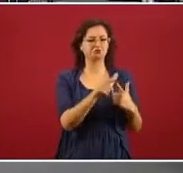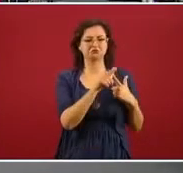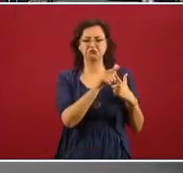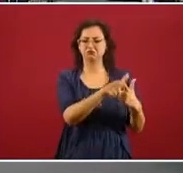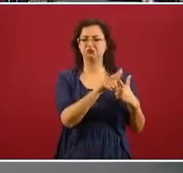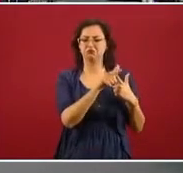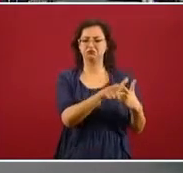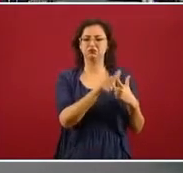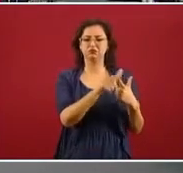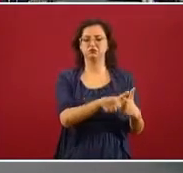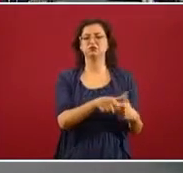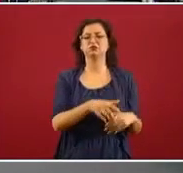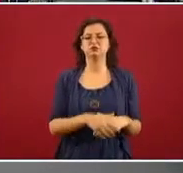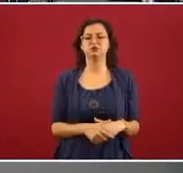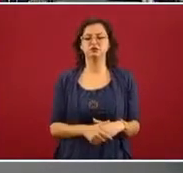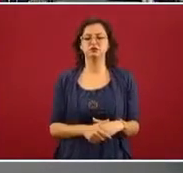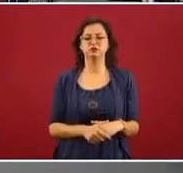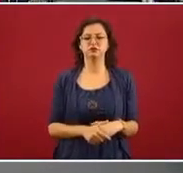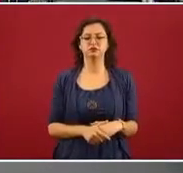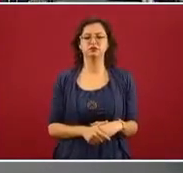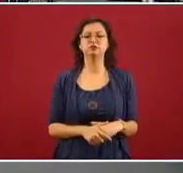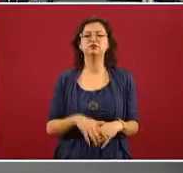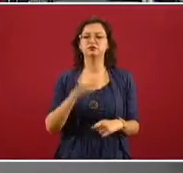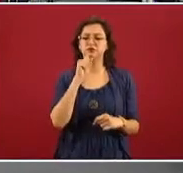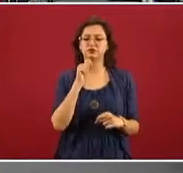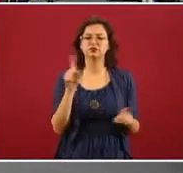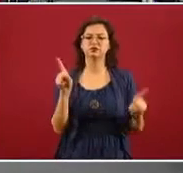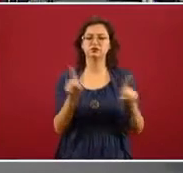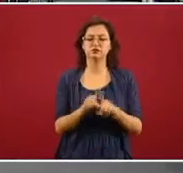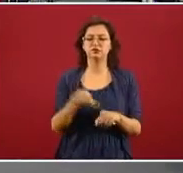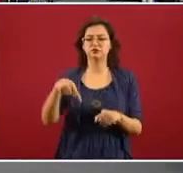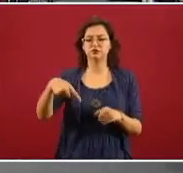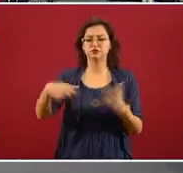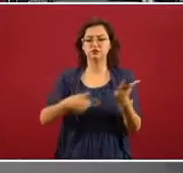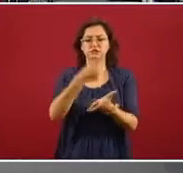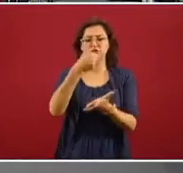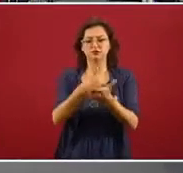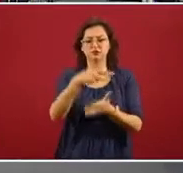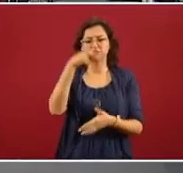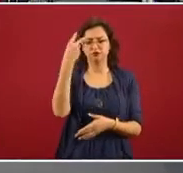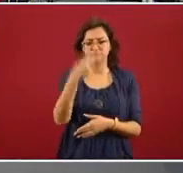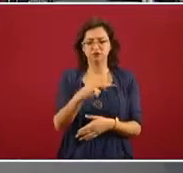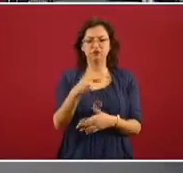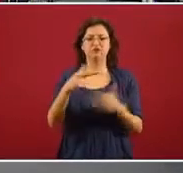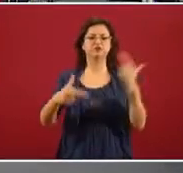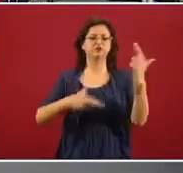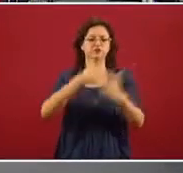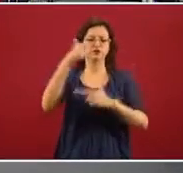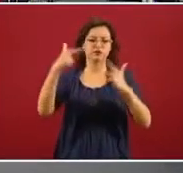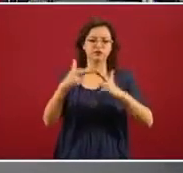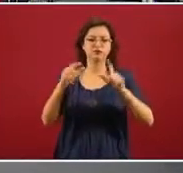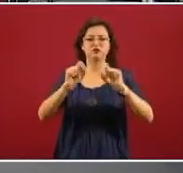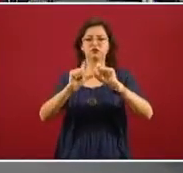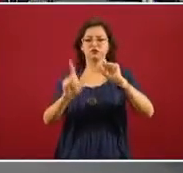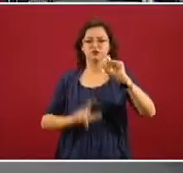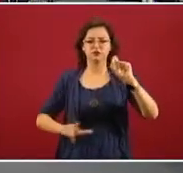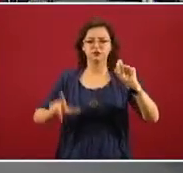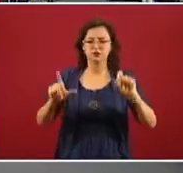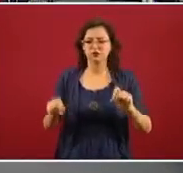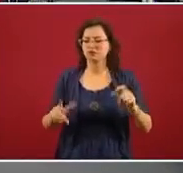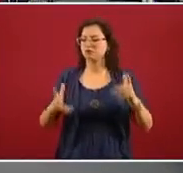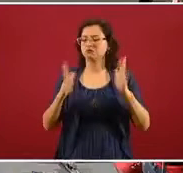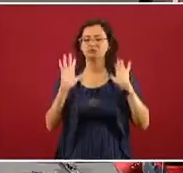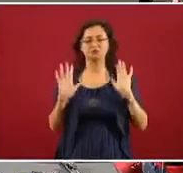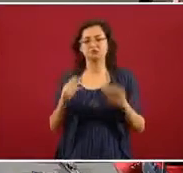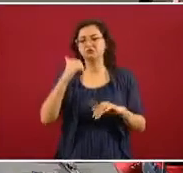variación. Nos vamos a la gráfica. Tengo también registrado en Ciudad de México, por regiones, nacional, como lo